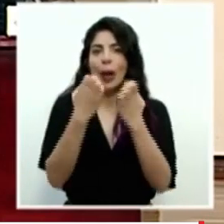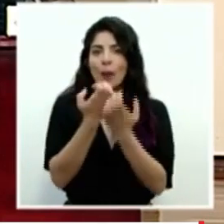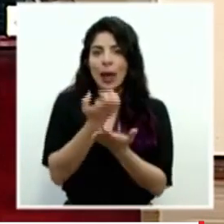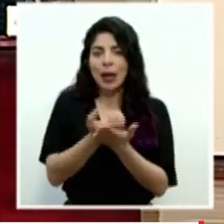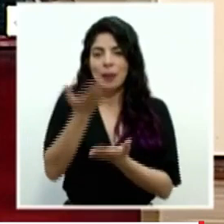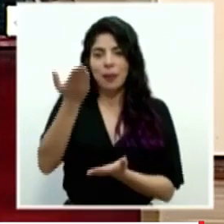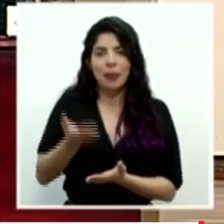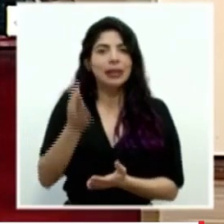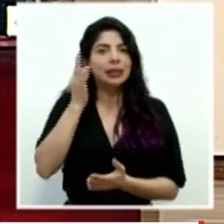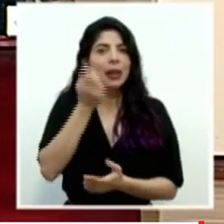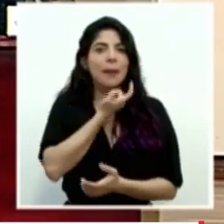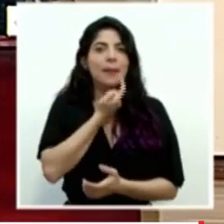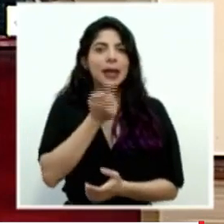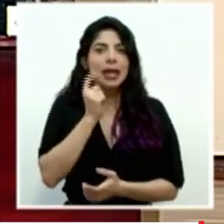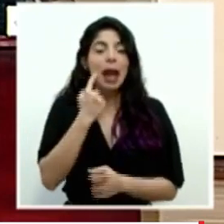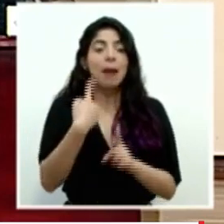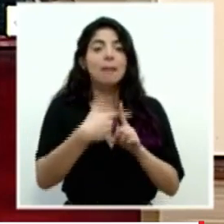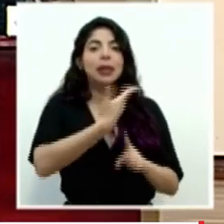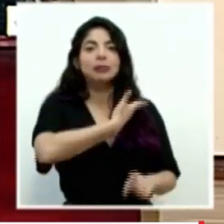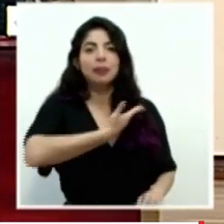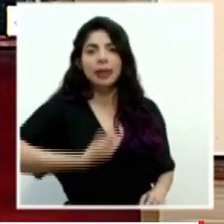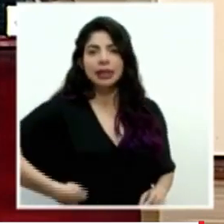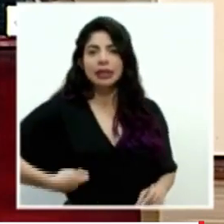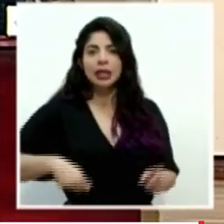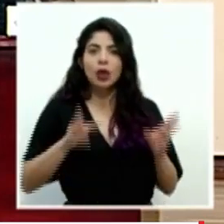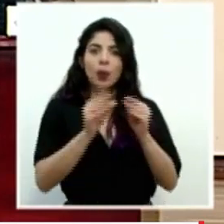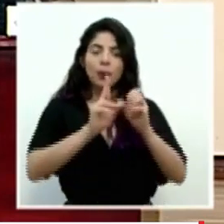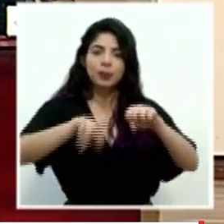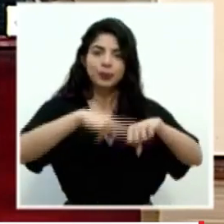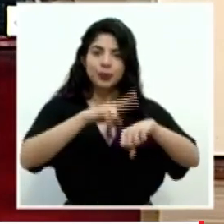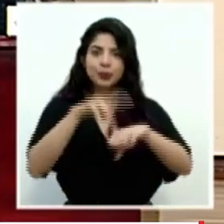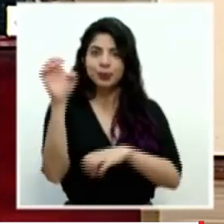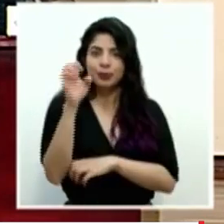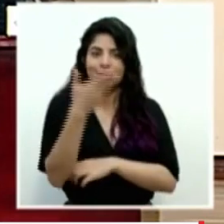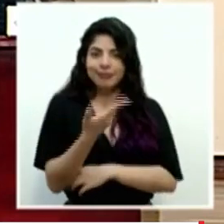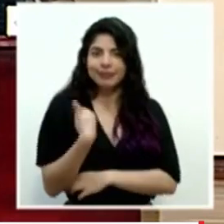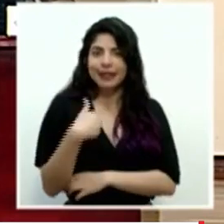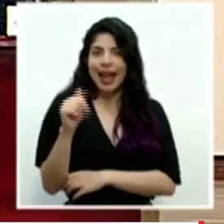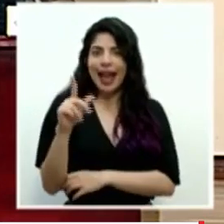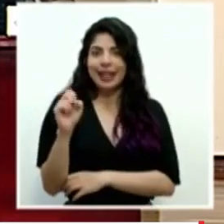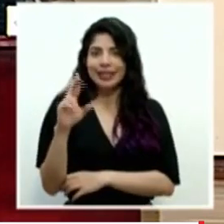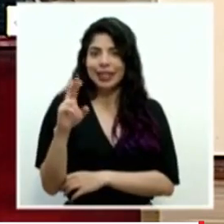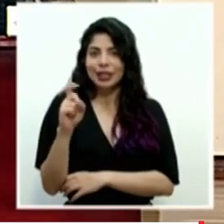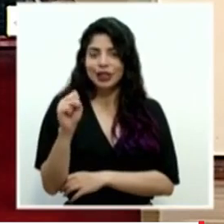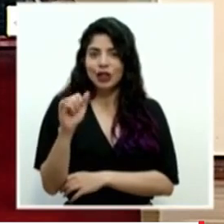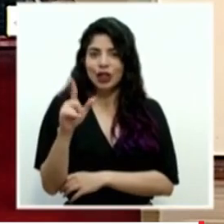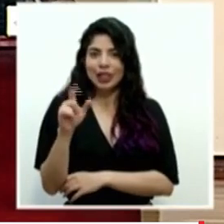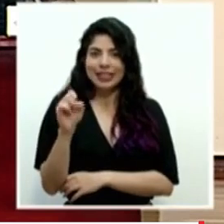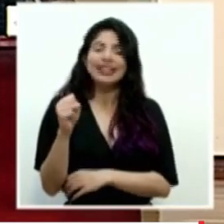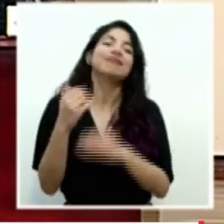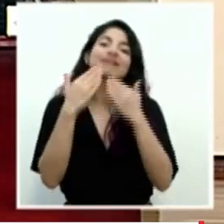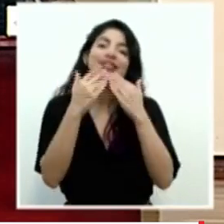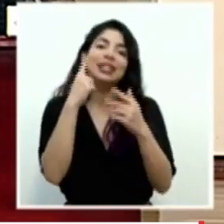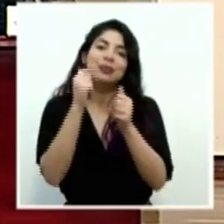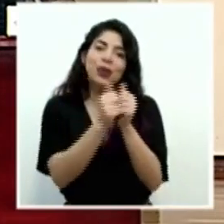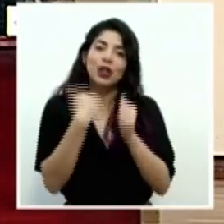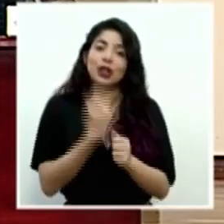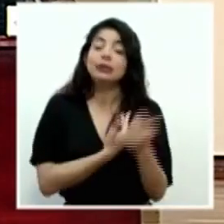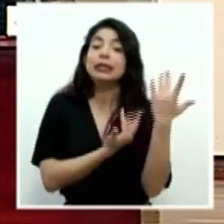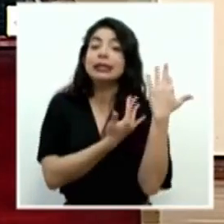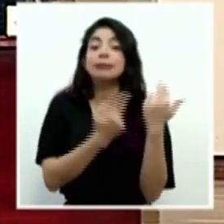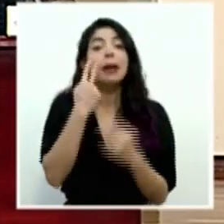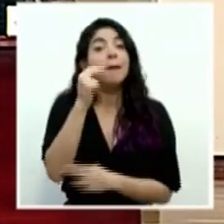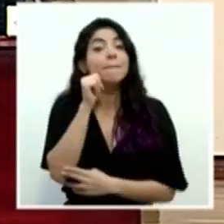económico, la señora Pilar Garrido, y al presidente de la Comisión Nacional de Emergencias, el señor Alexander Solís. Gracias por acompañarnos.